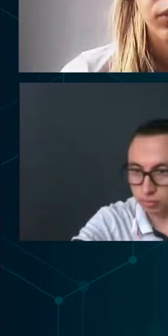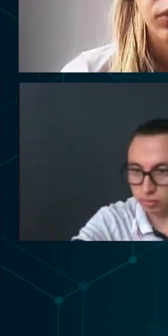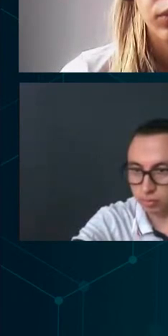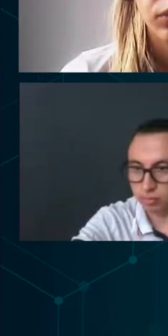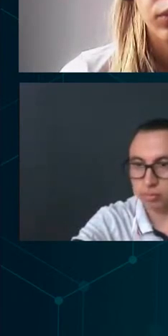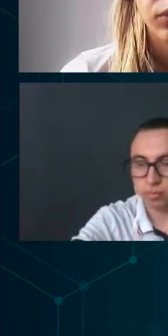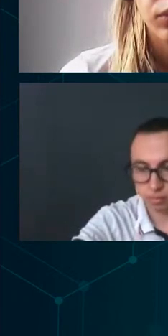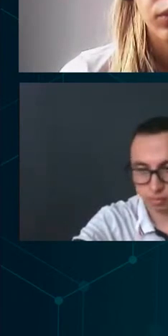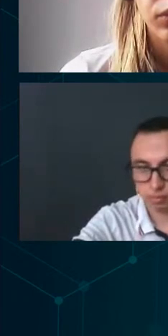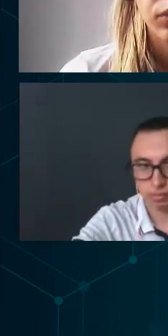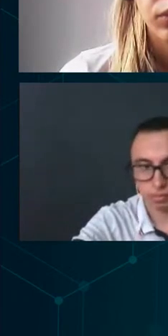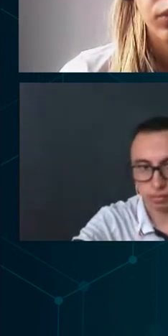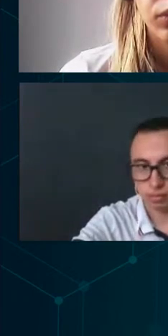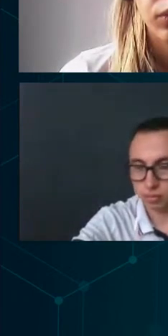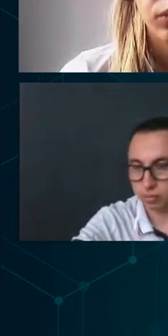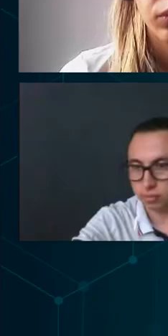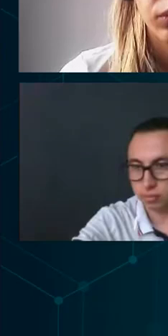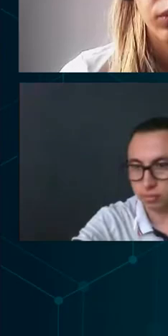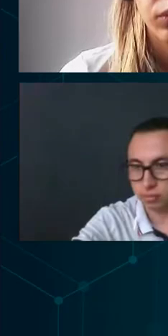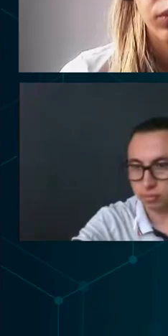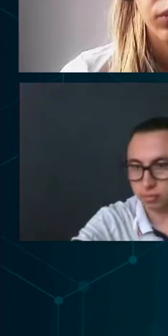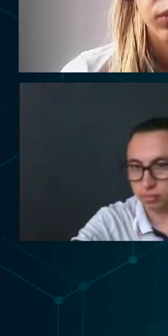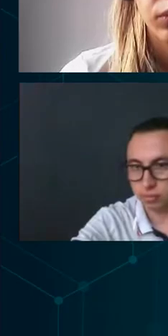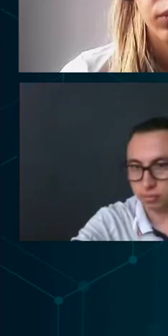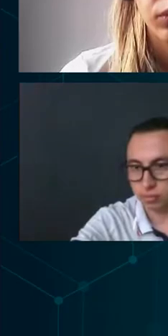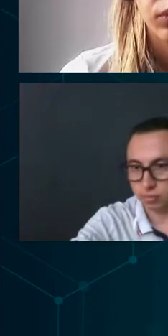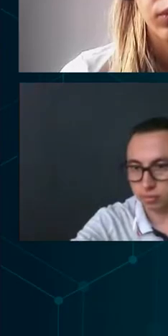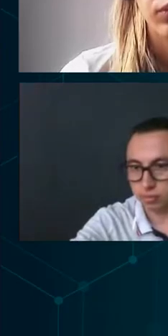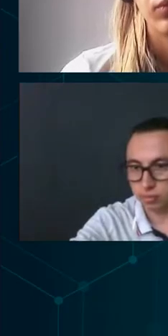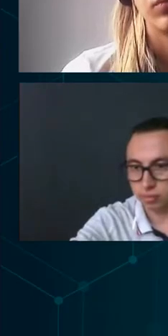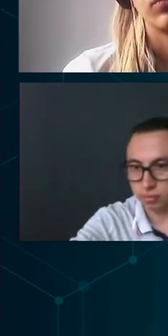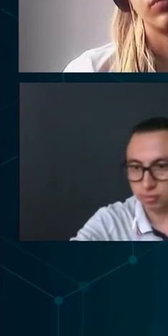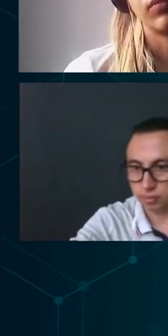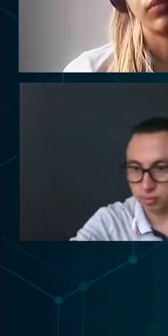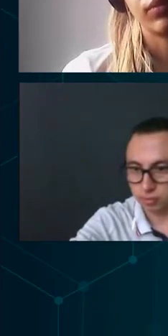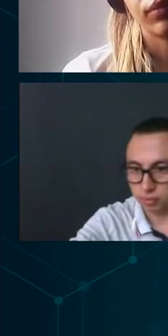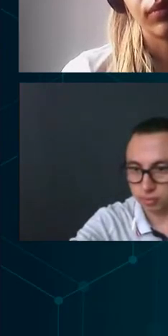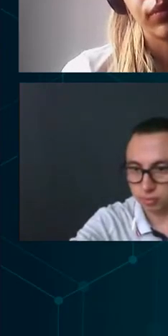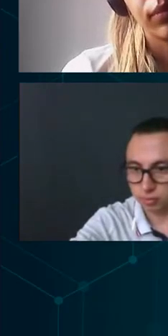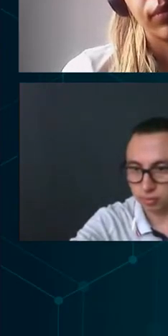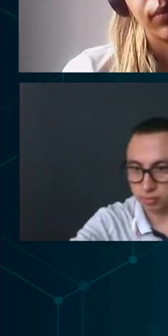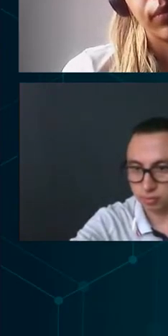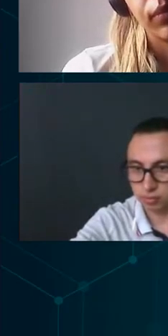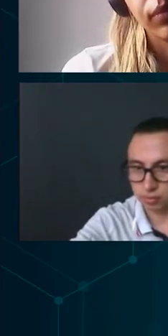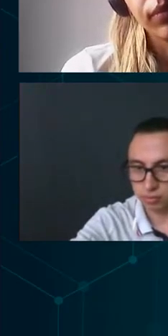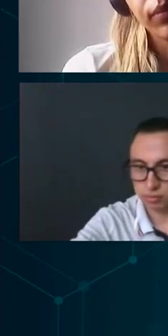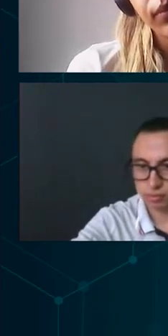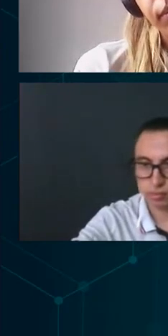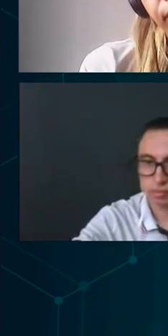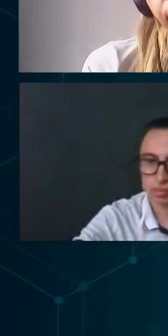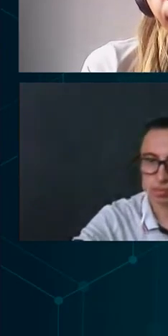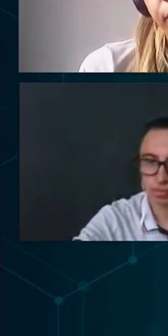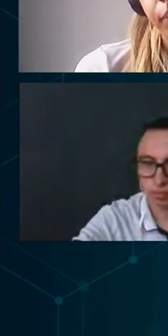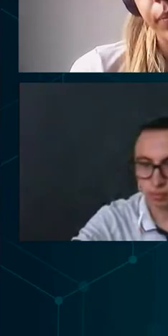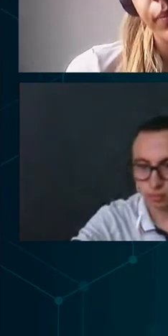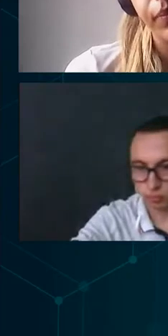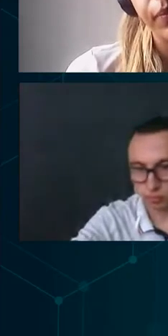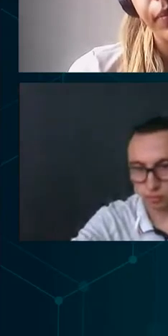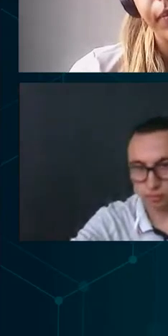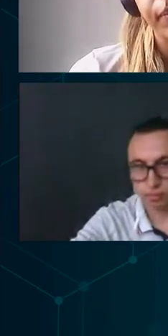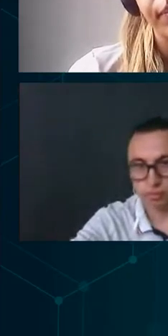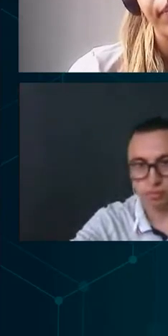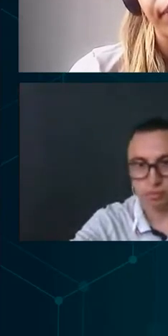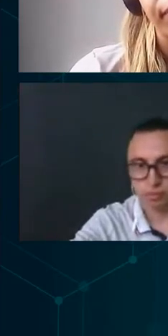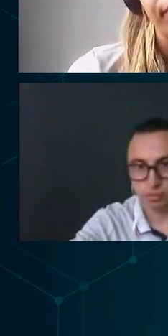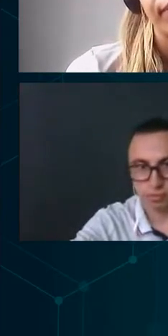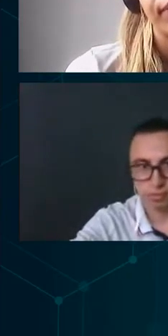Bueno, mientras hay preguntas, quiero como transmitir también un mensaje, y es que digamos que todo este